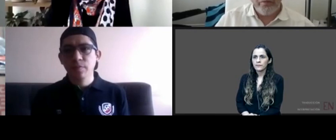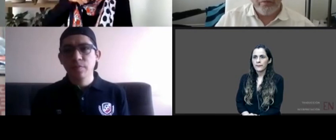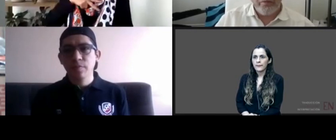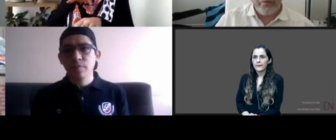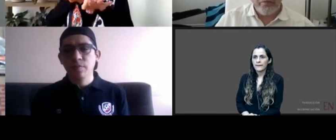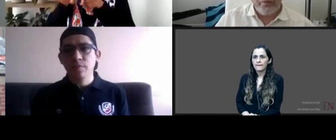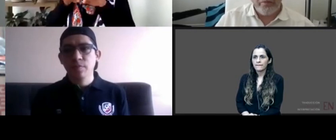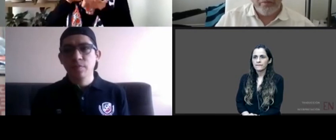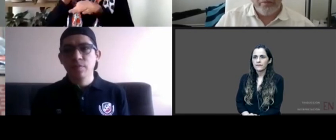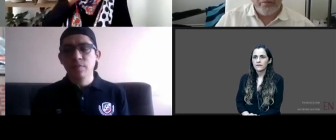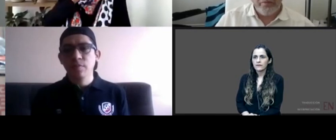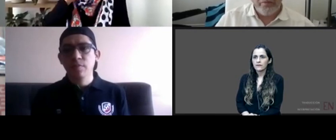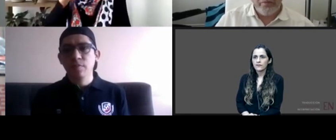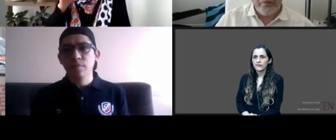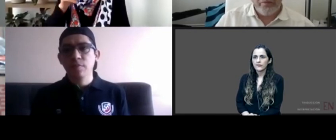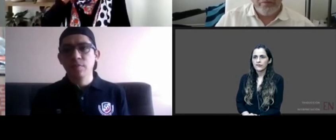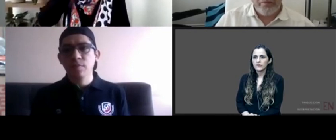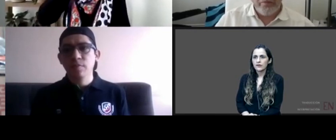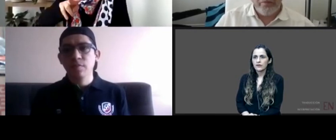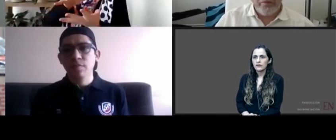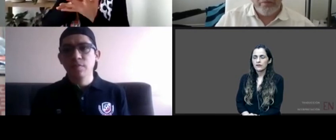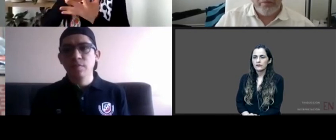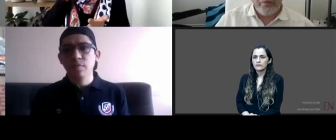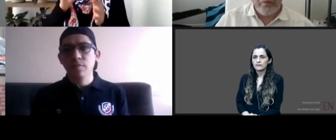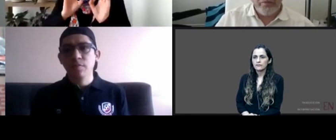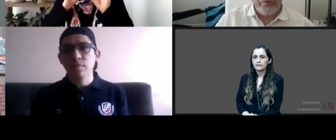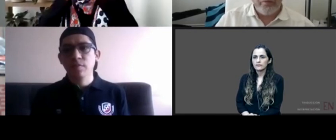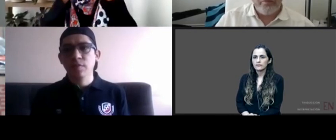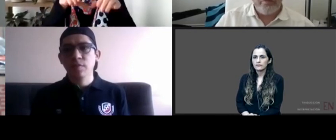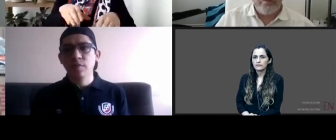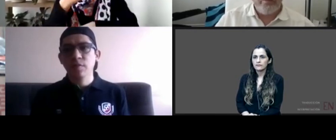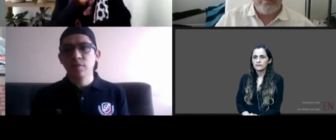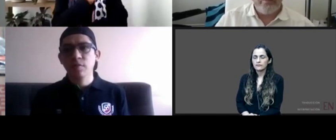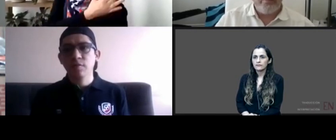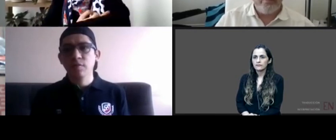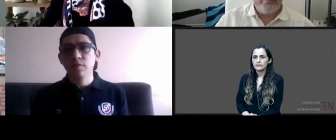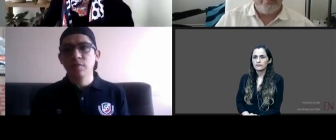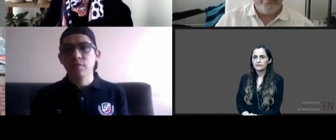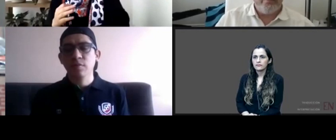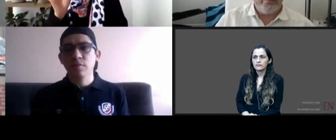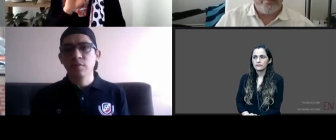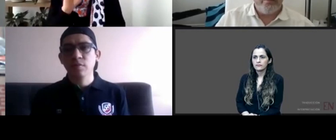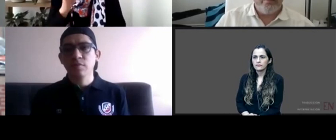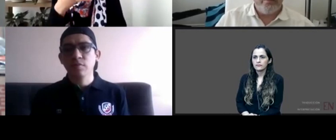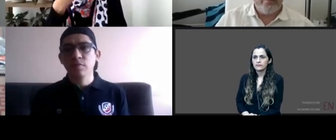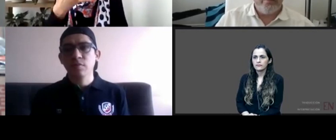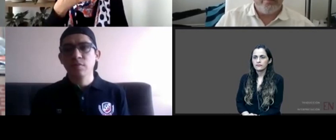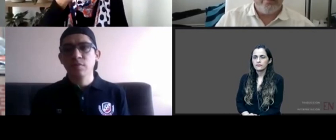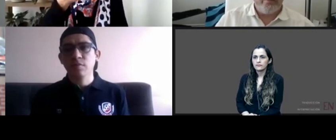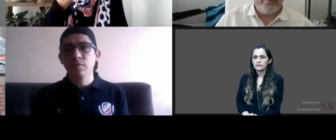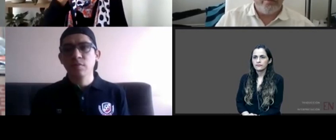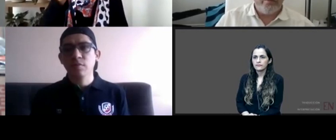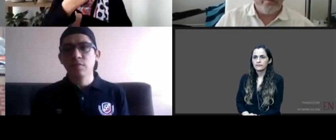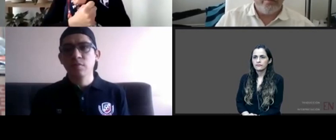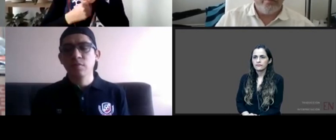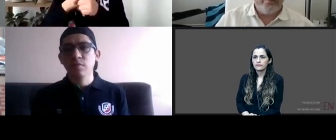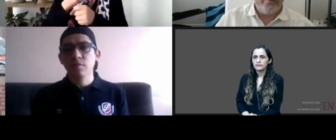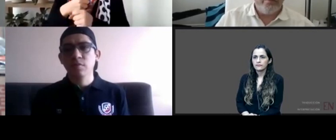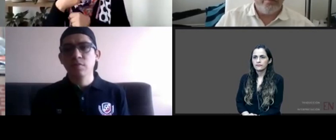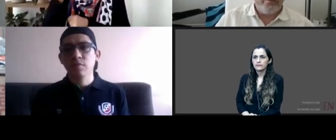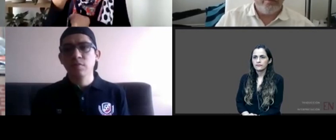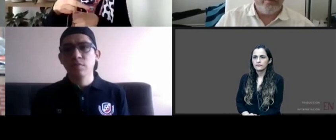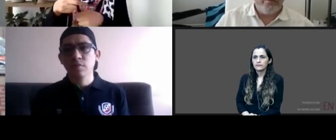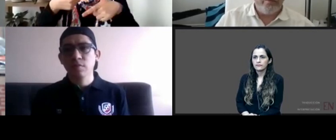aprendizaje, porque no hubo realmente una lengua de señas mexicana desde el principio, ¿no? Quizá algunos